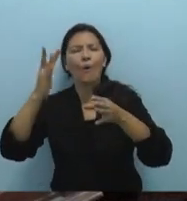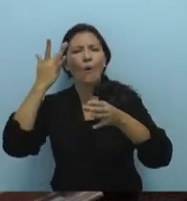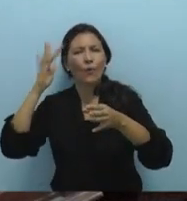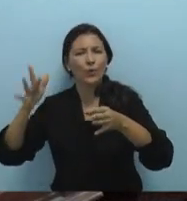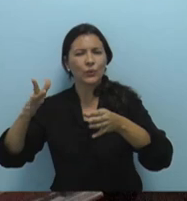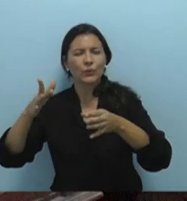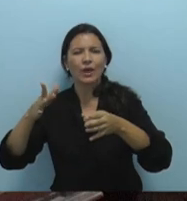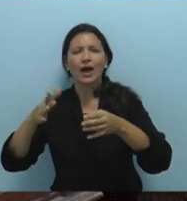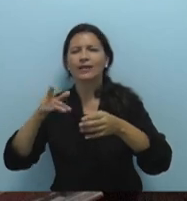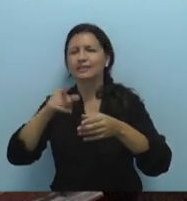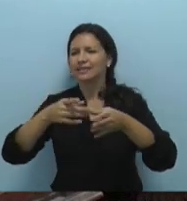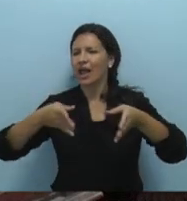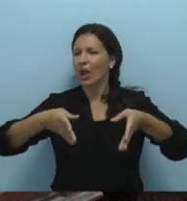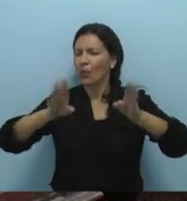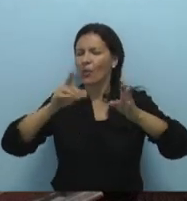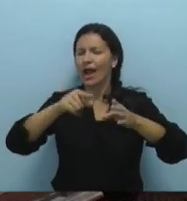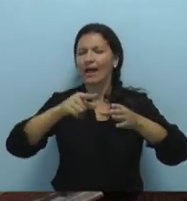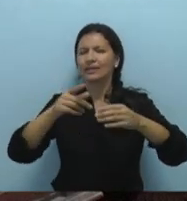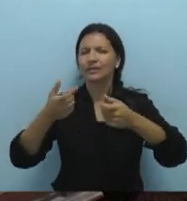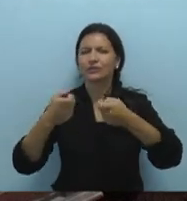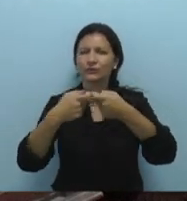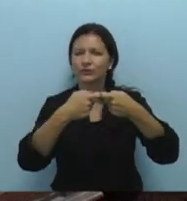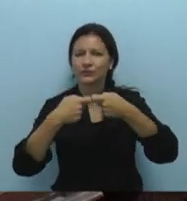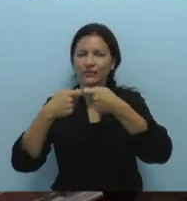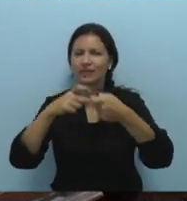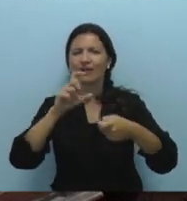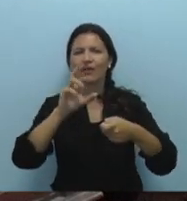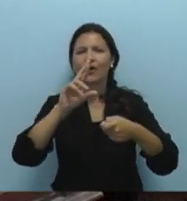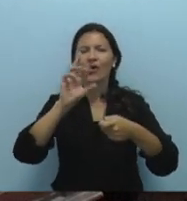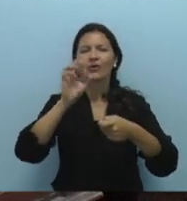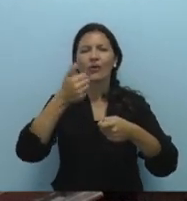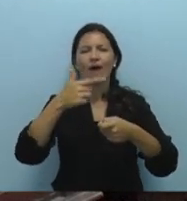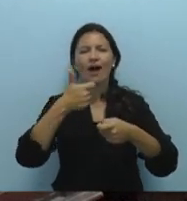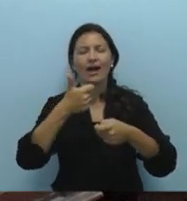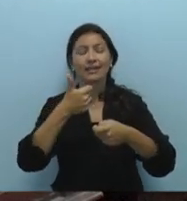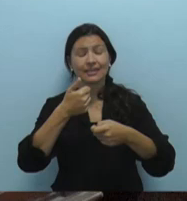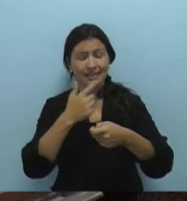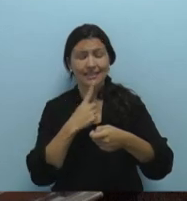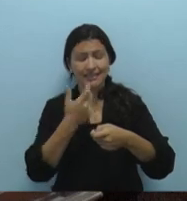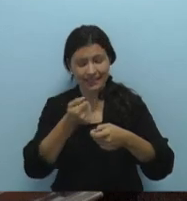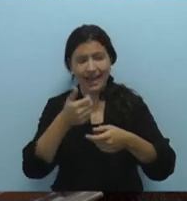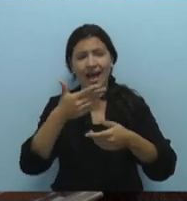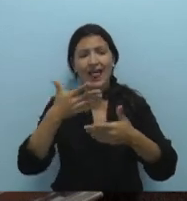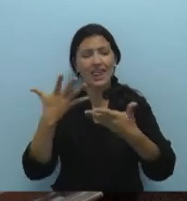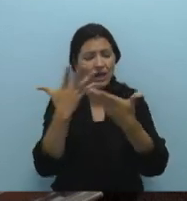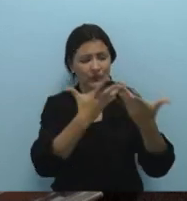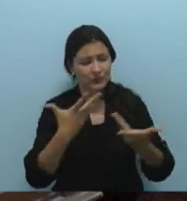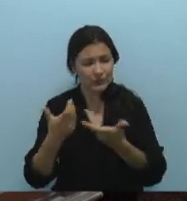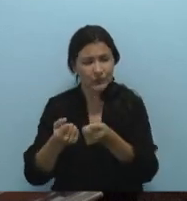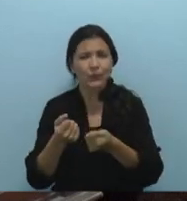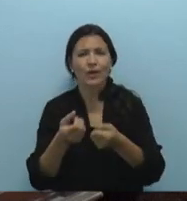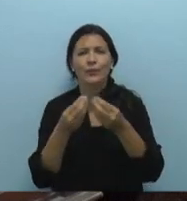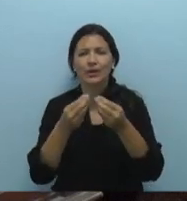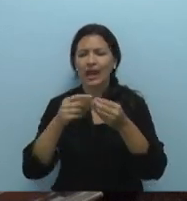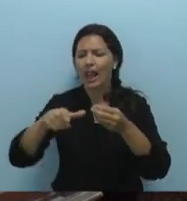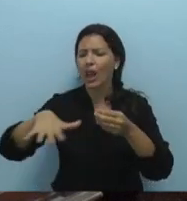al edificio donde funciona la Sociedad Croata de Socorros Mutuos, que está ubicado en la comuna de Villa Mugueta. Quiero decir